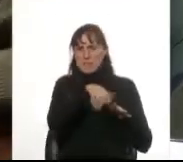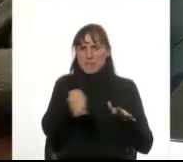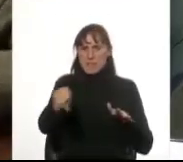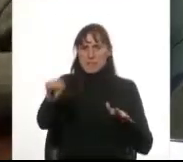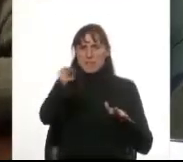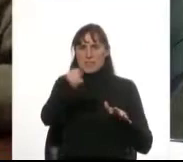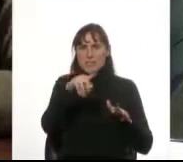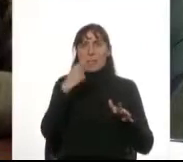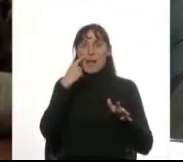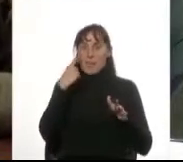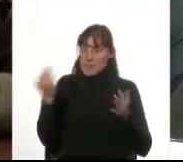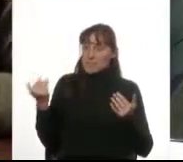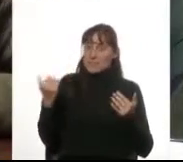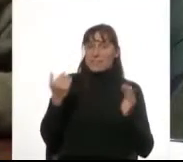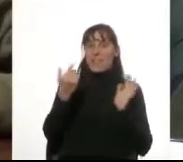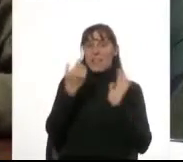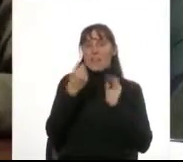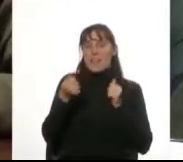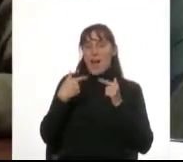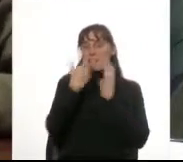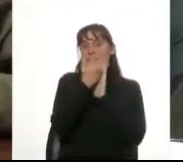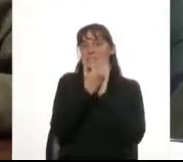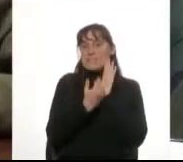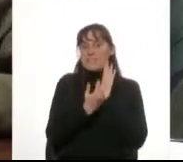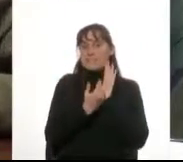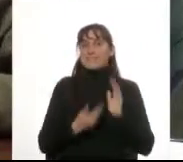A ver si me lo pasan.